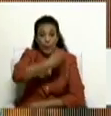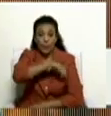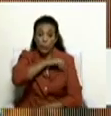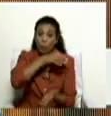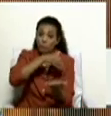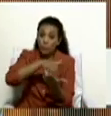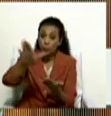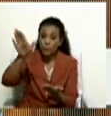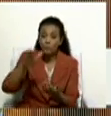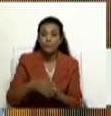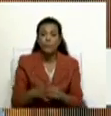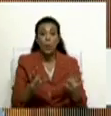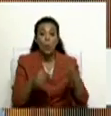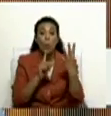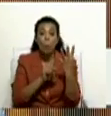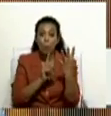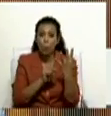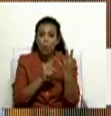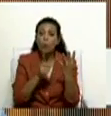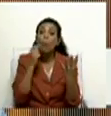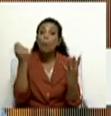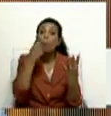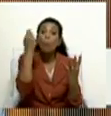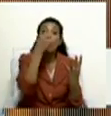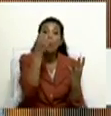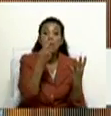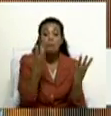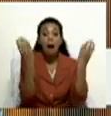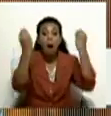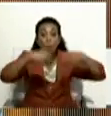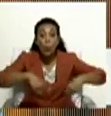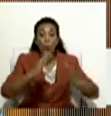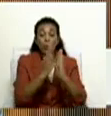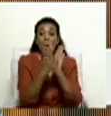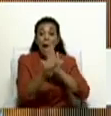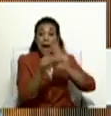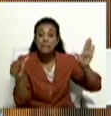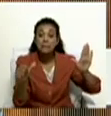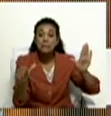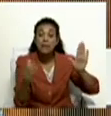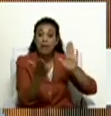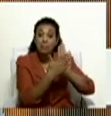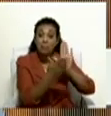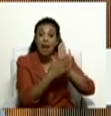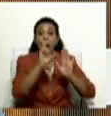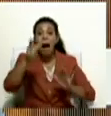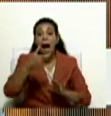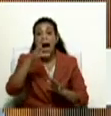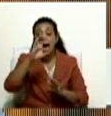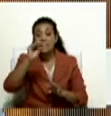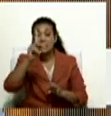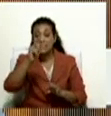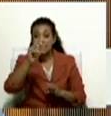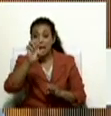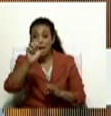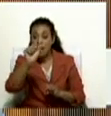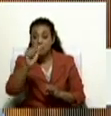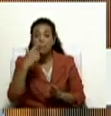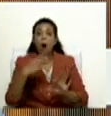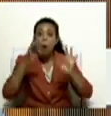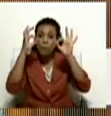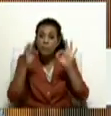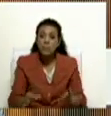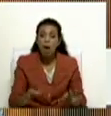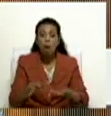española cuarto publicar el presente acuerdo en la gaceta oficial de la República bolivariana de Venezuela y dar